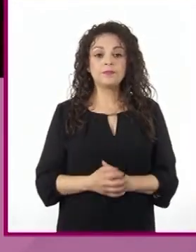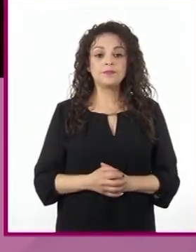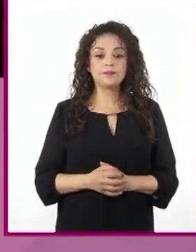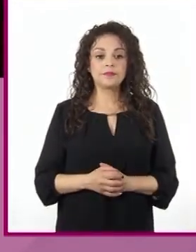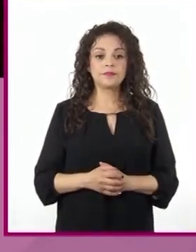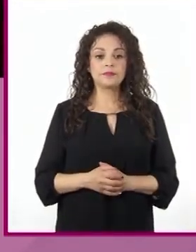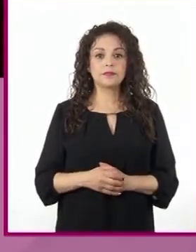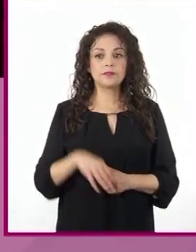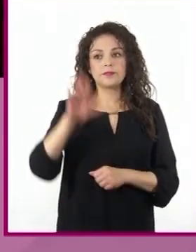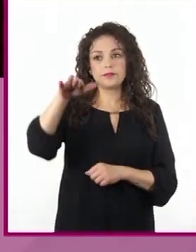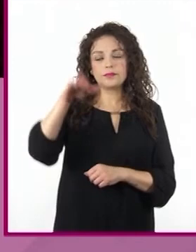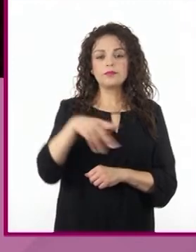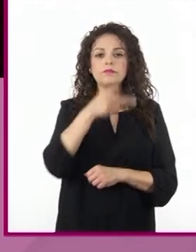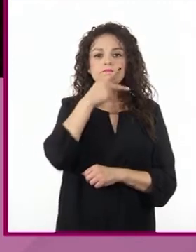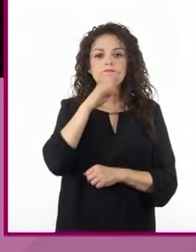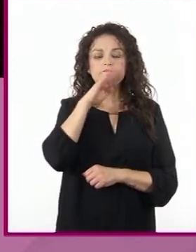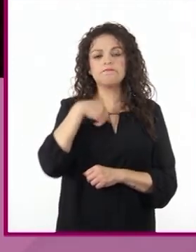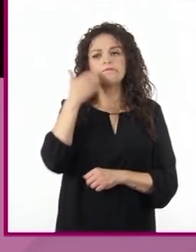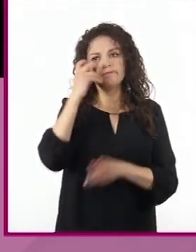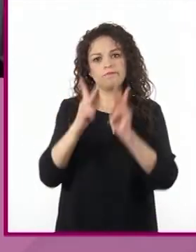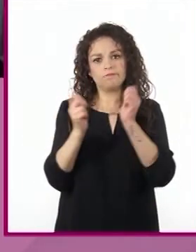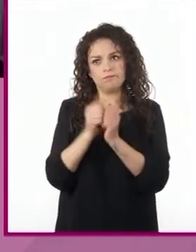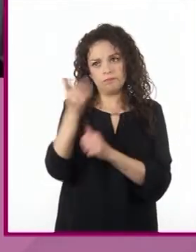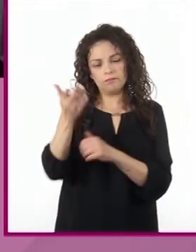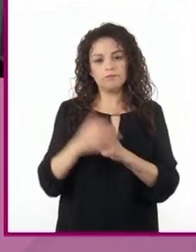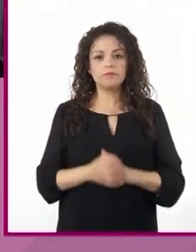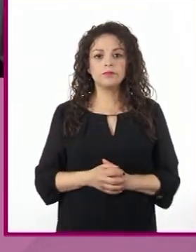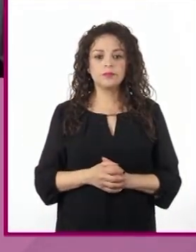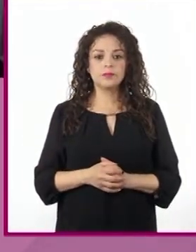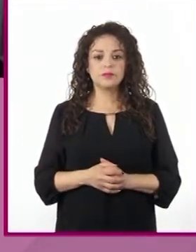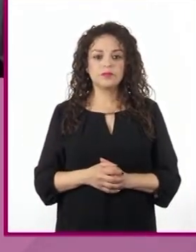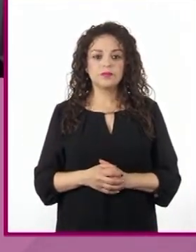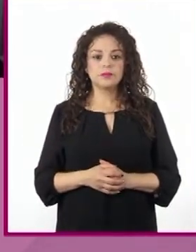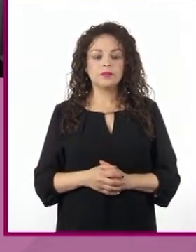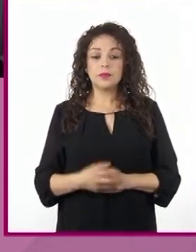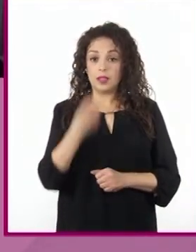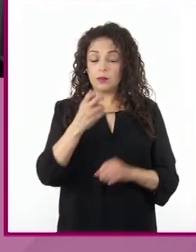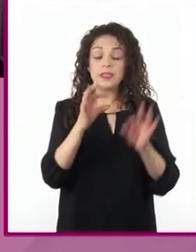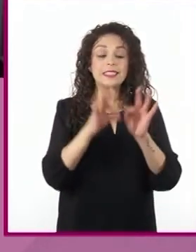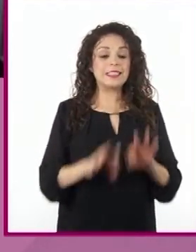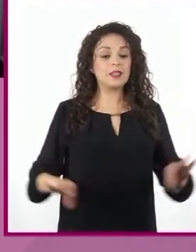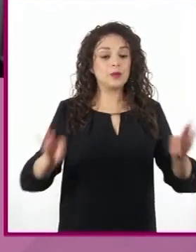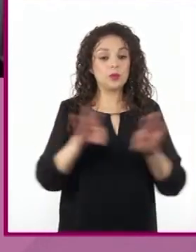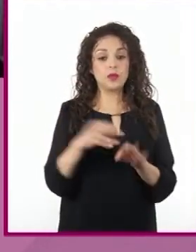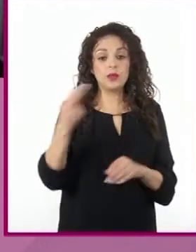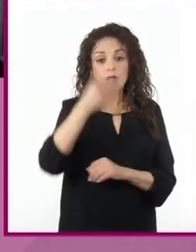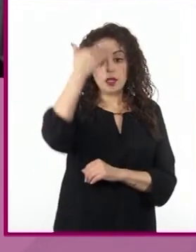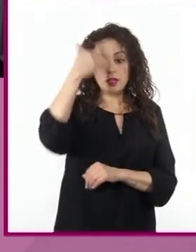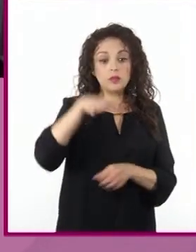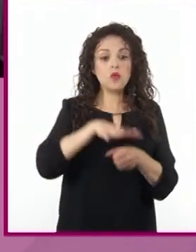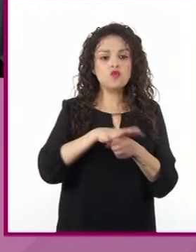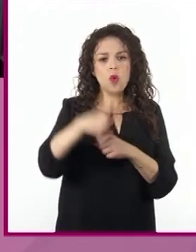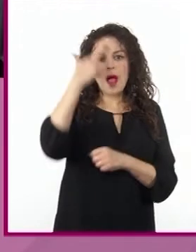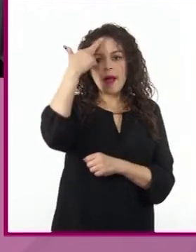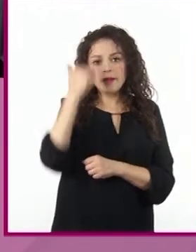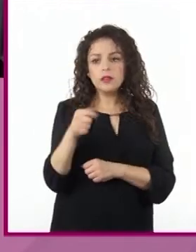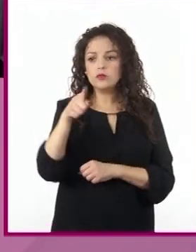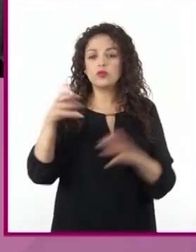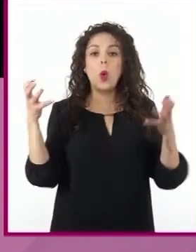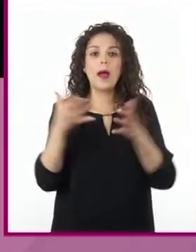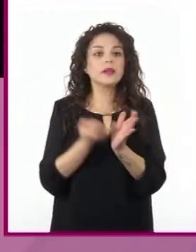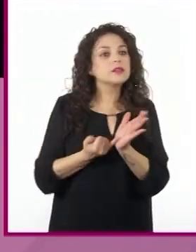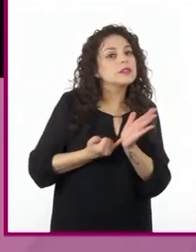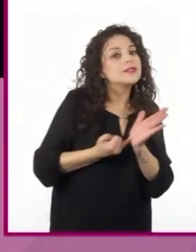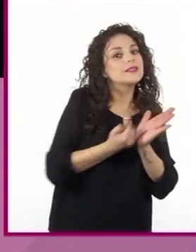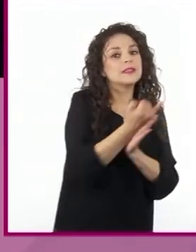Papá, mamá, tengo que hablar con ustedes. Por ello, es importante saber cuáles son las razones por las que tomamos una